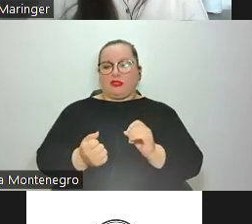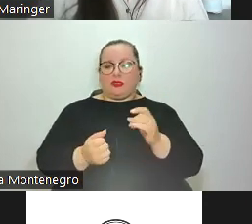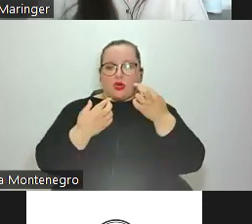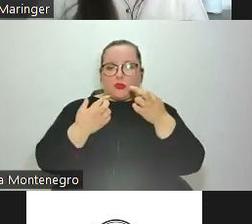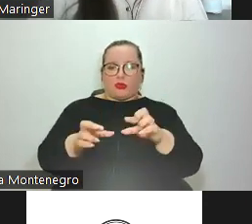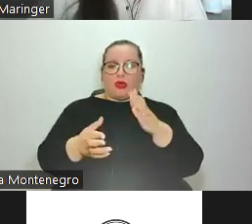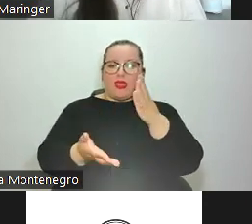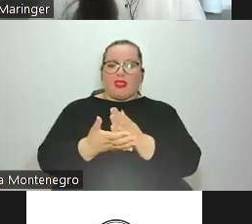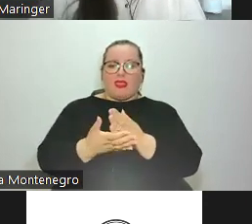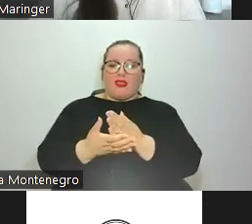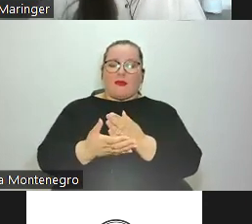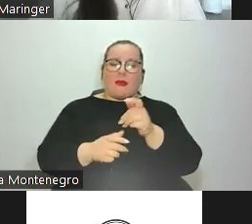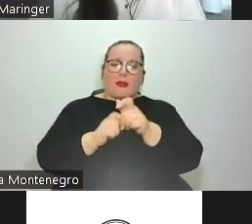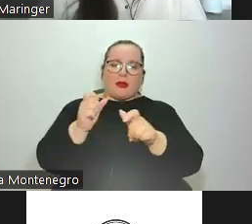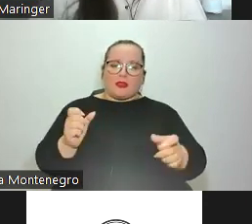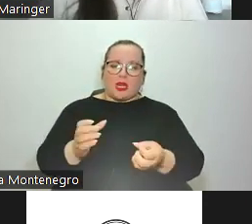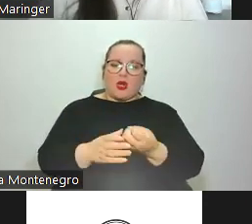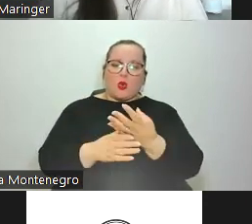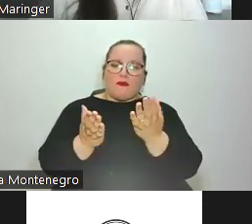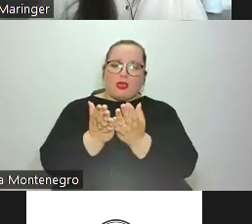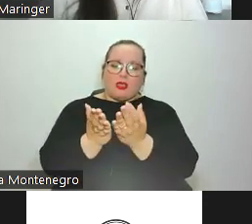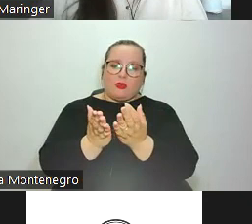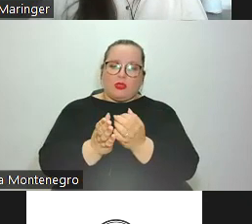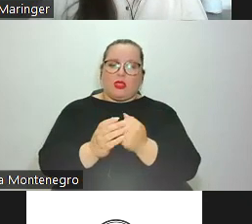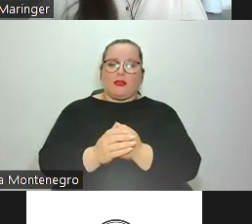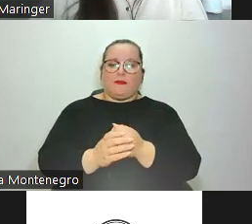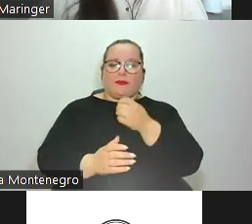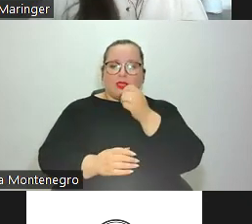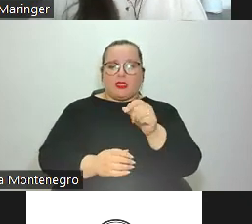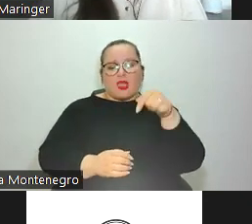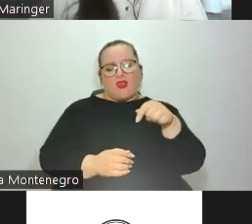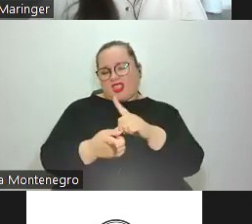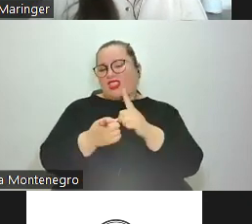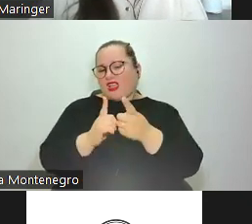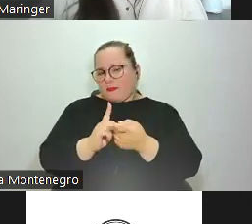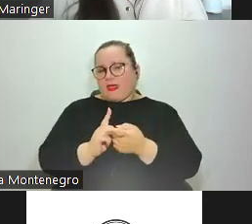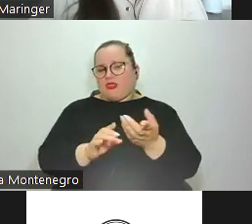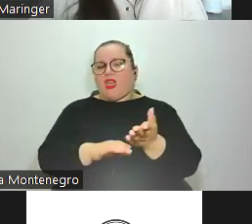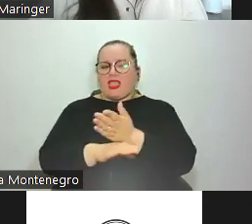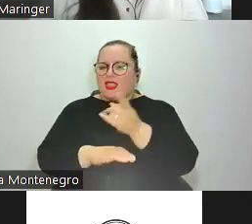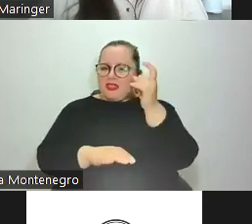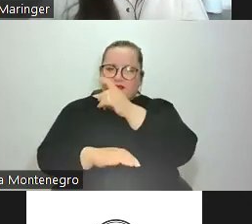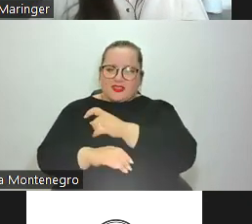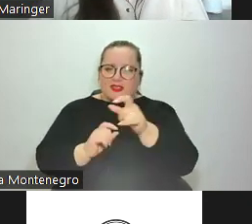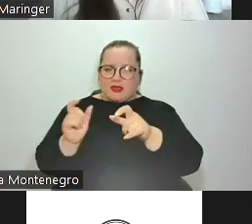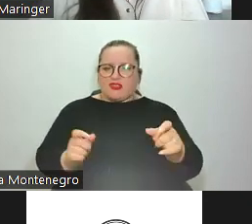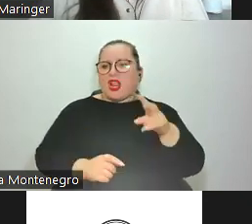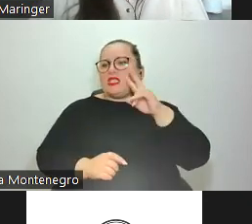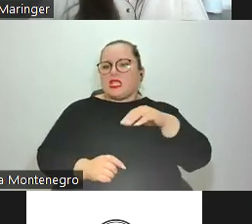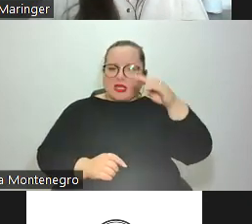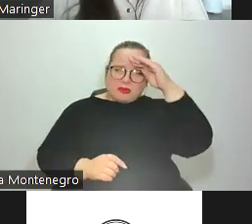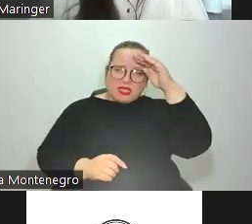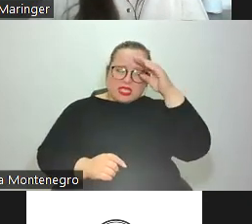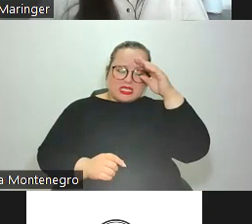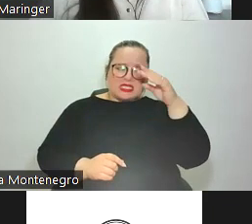estar para los que salimos recién de estudiar. Eso está cambiando bastante. Antes costaba que se dieran oportunidades a los recién